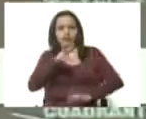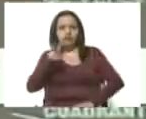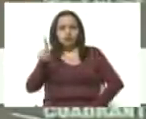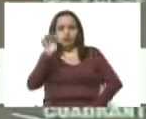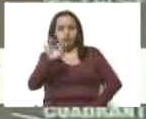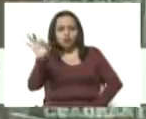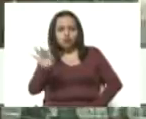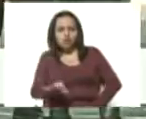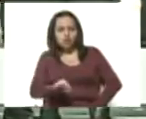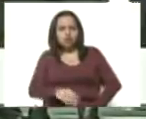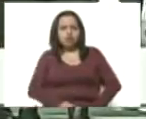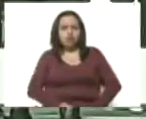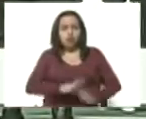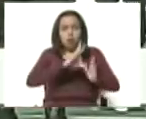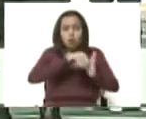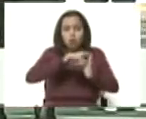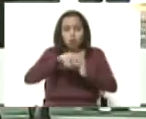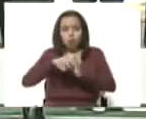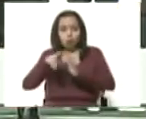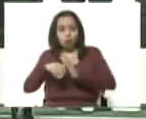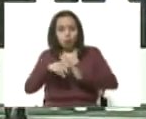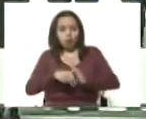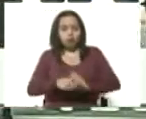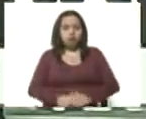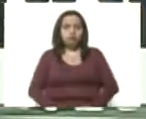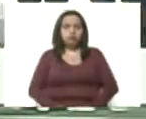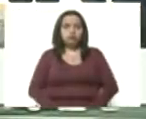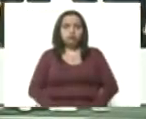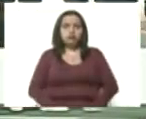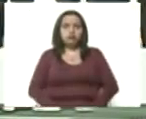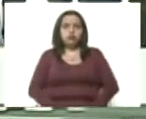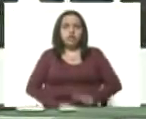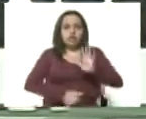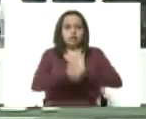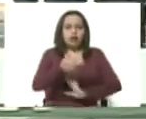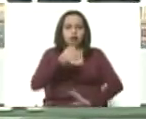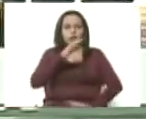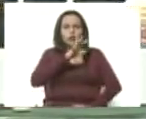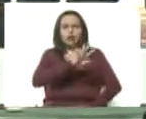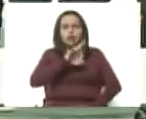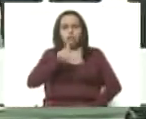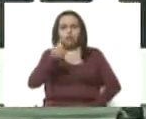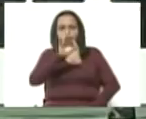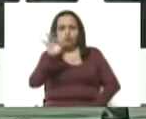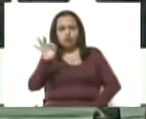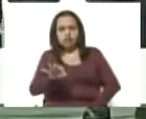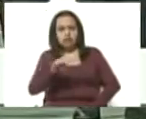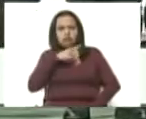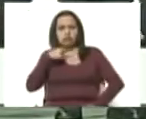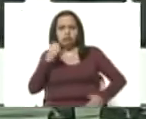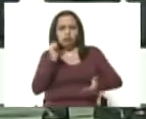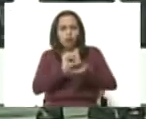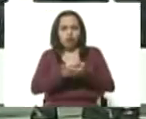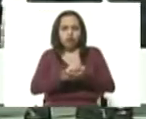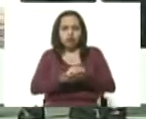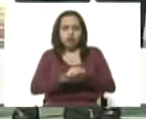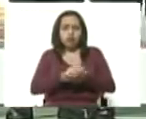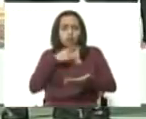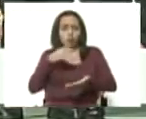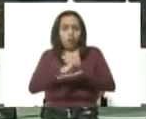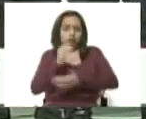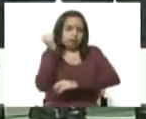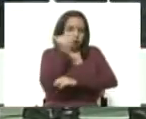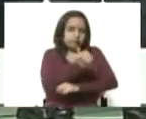46.21% la incidencia delictiva y más de un 41% los homicidios. Eso